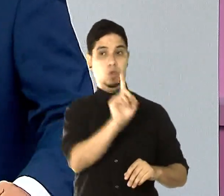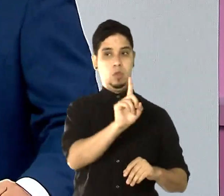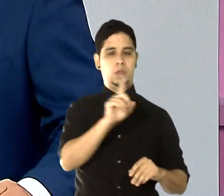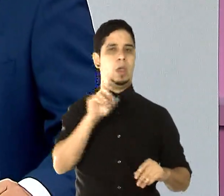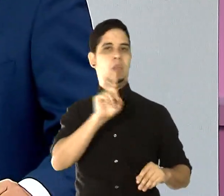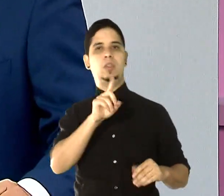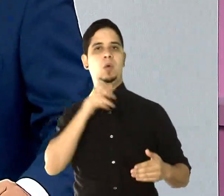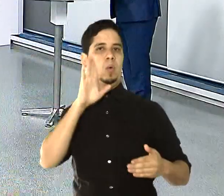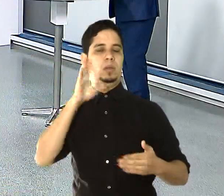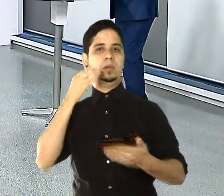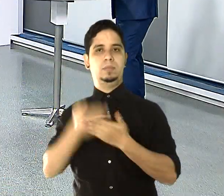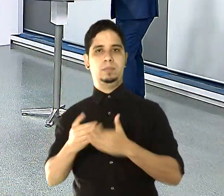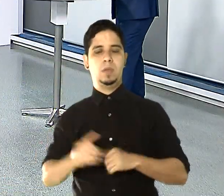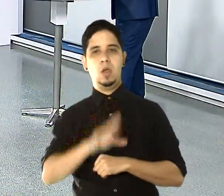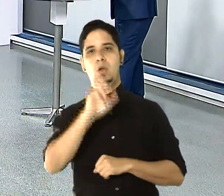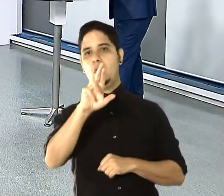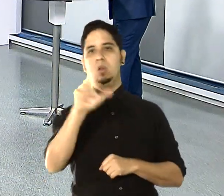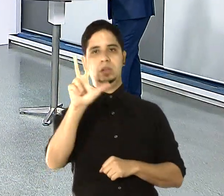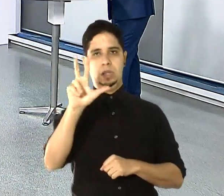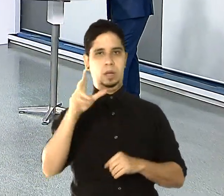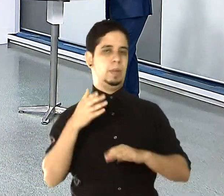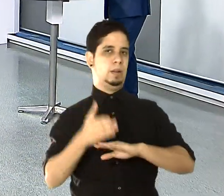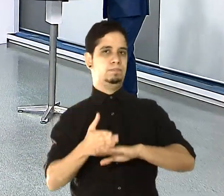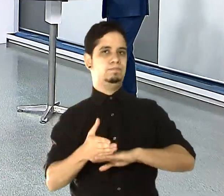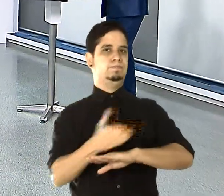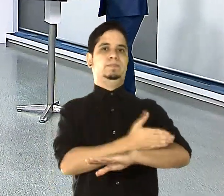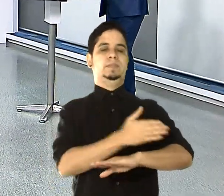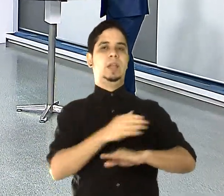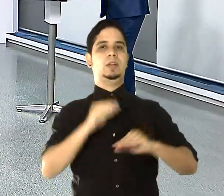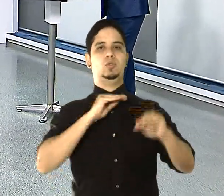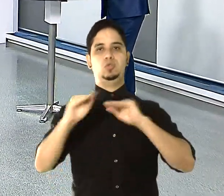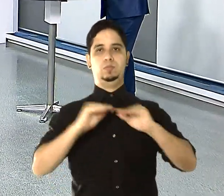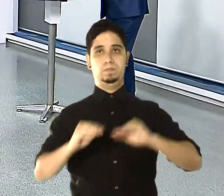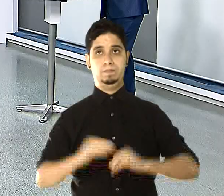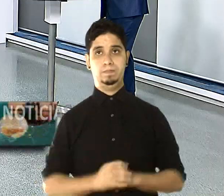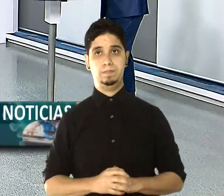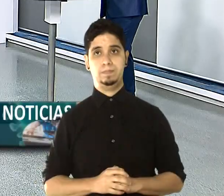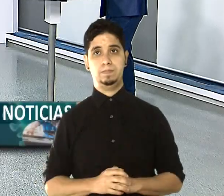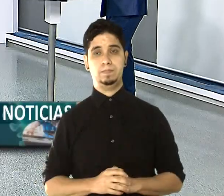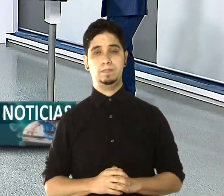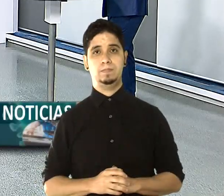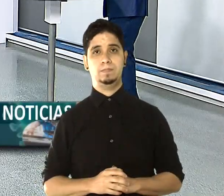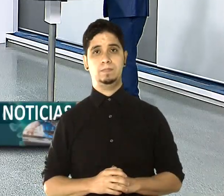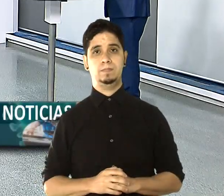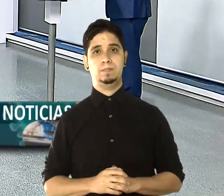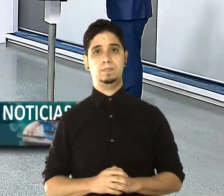Muchas gracias por estar con nosotros. Gracias, el COR3 adelantando la reconstrucción.